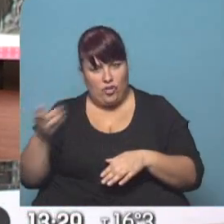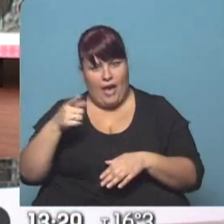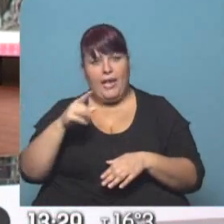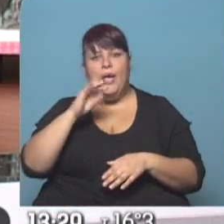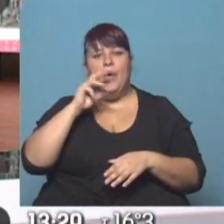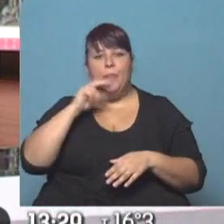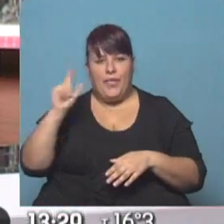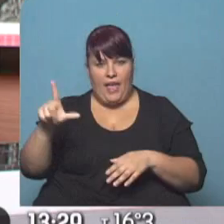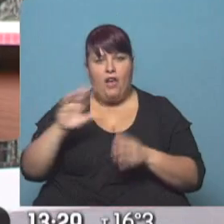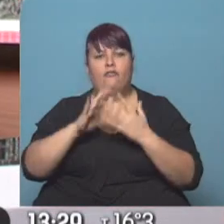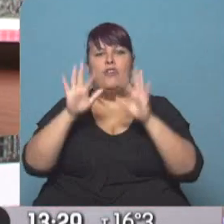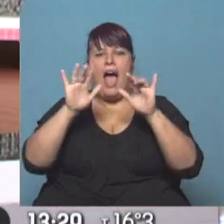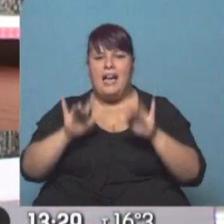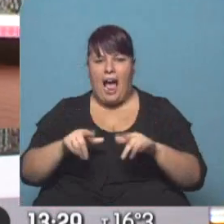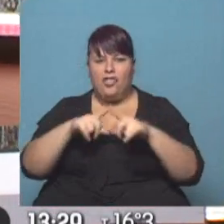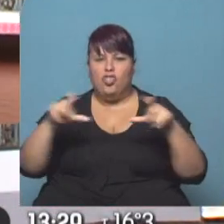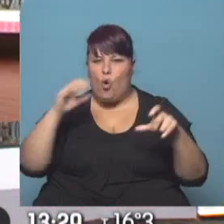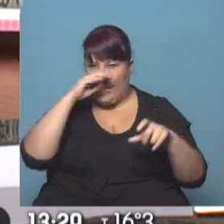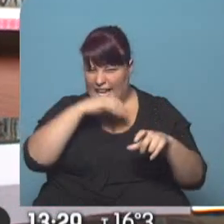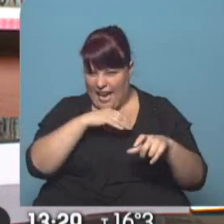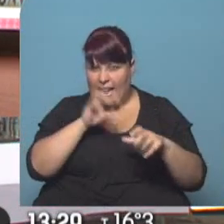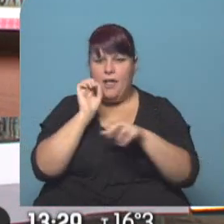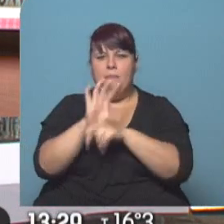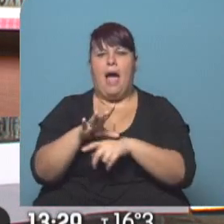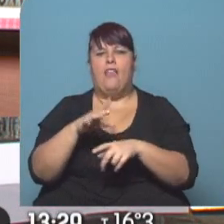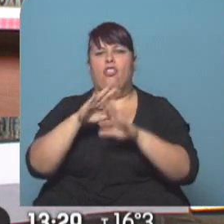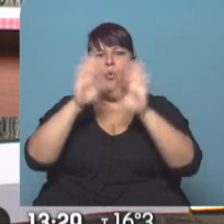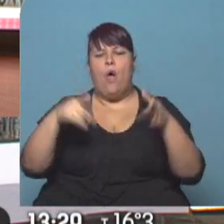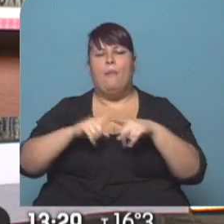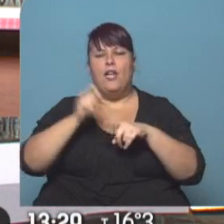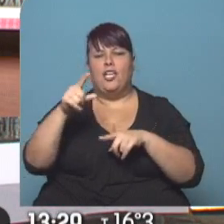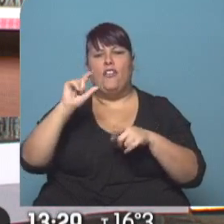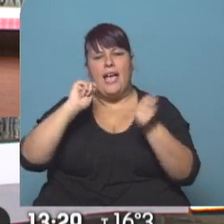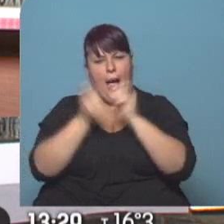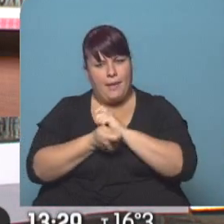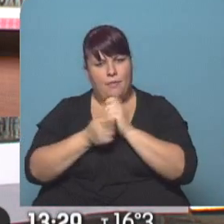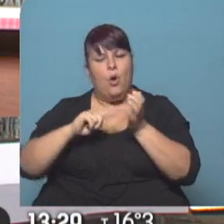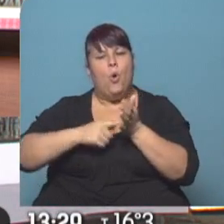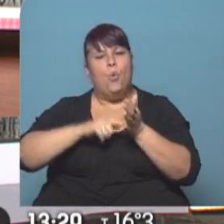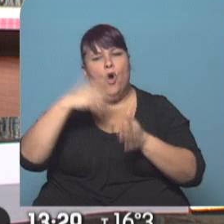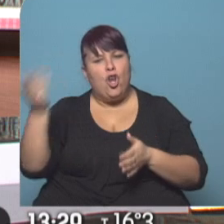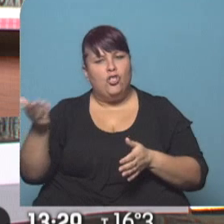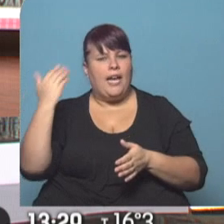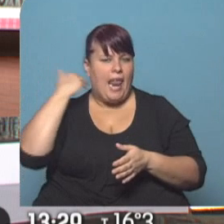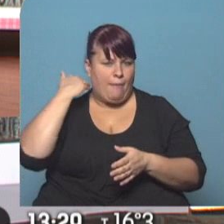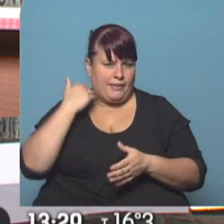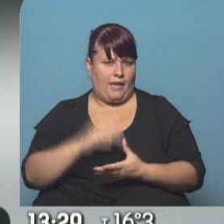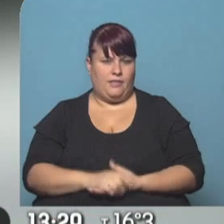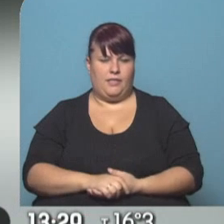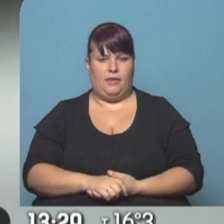María Eugenia Vidal. Fue a través de una carta en un sobre negro que llegó a un local partidario de Cambiemos en el partido bonaerense de La Matanza.